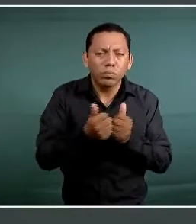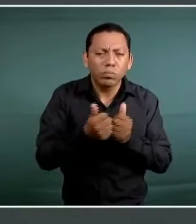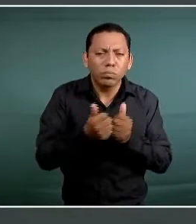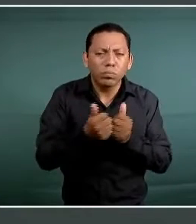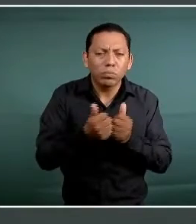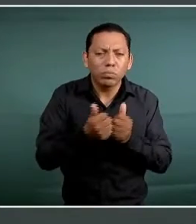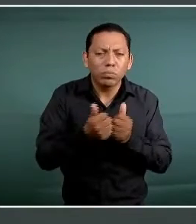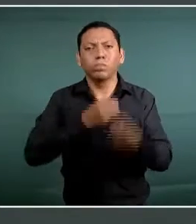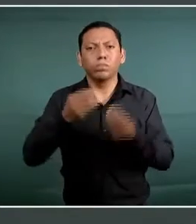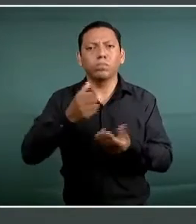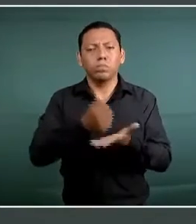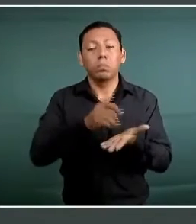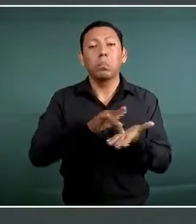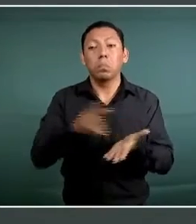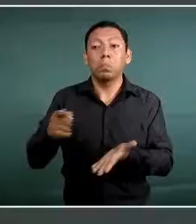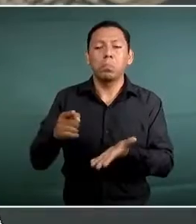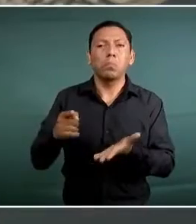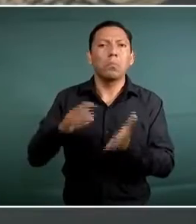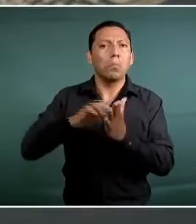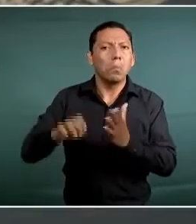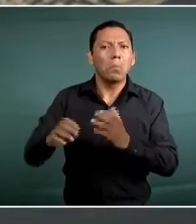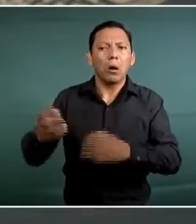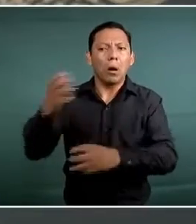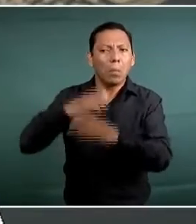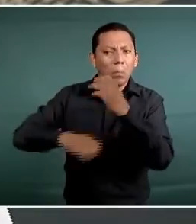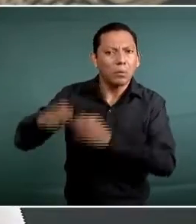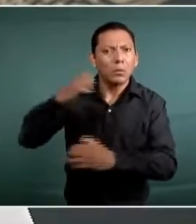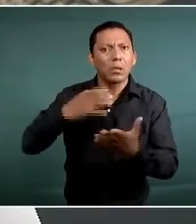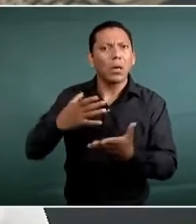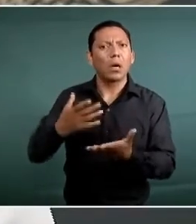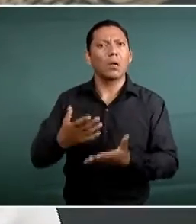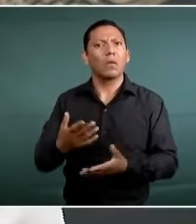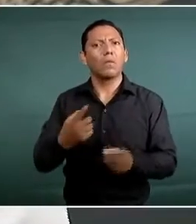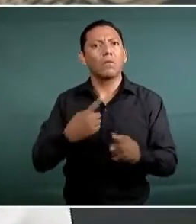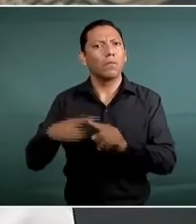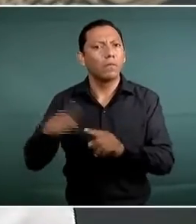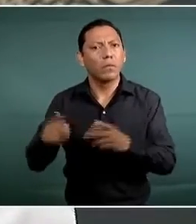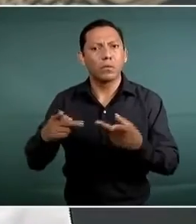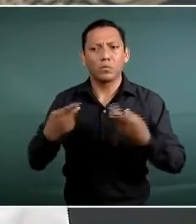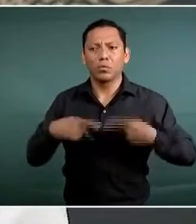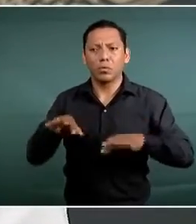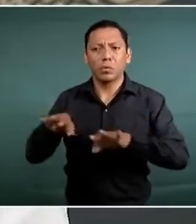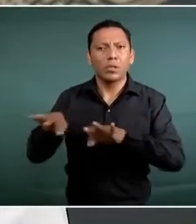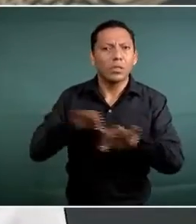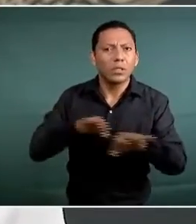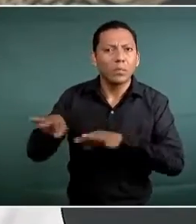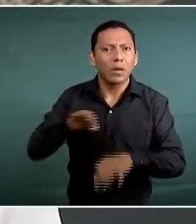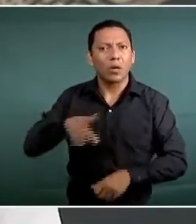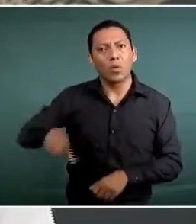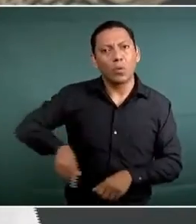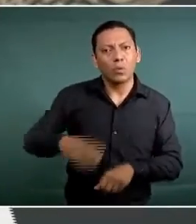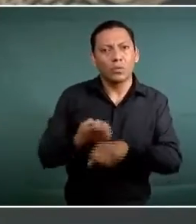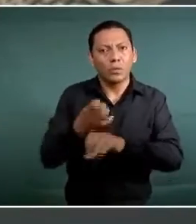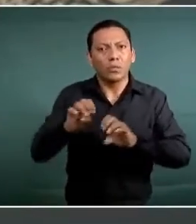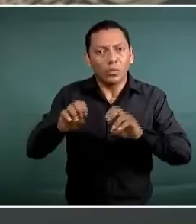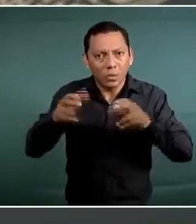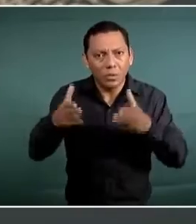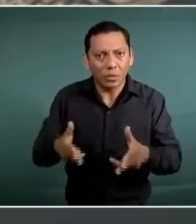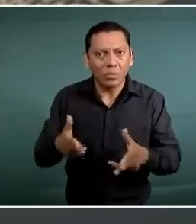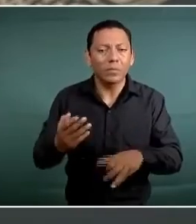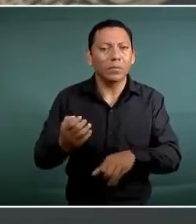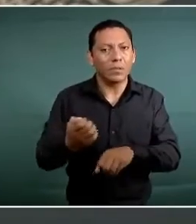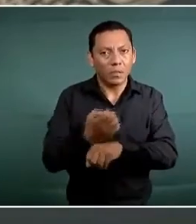Se han sumado empresarios, los trabajadores de Chiapas, todos del gobierno